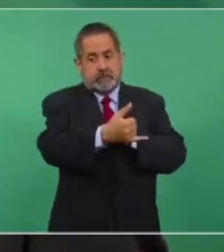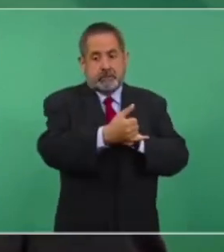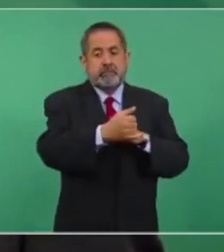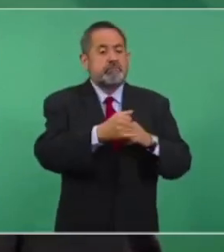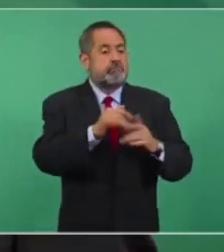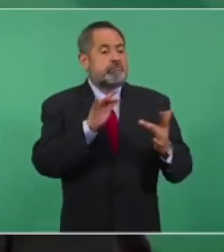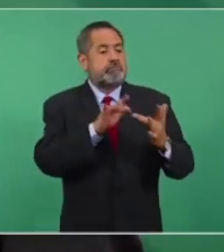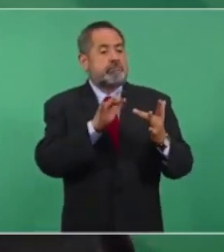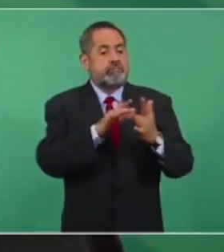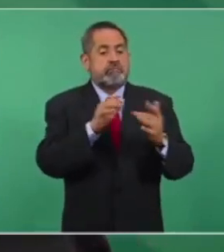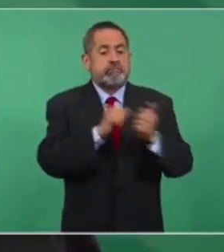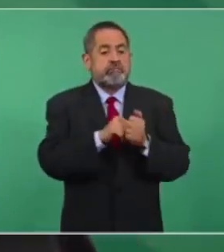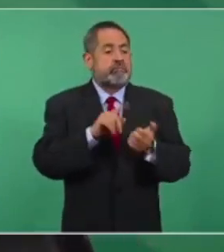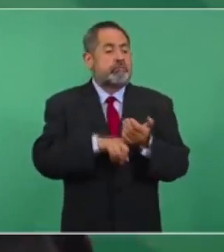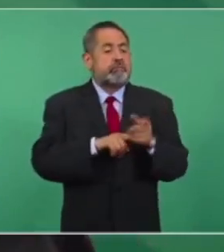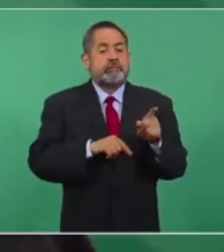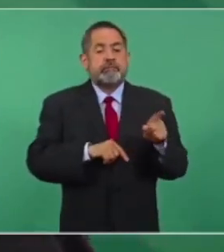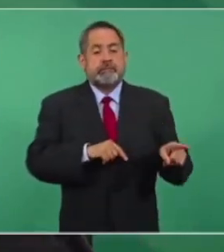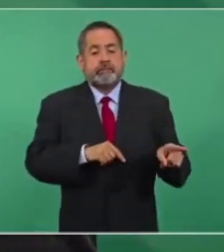de